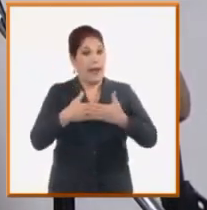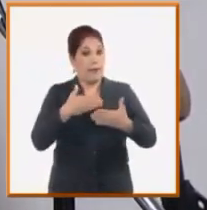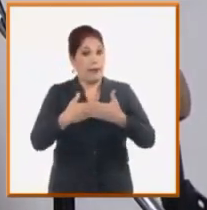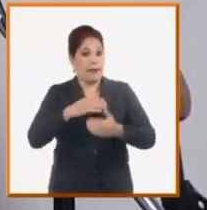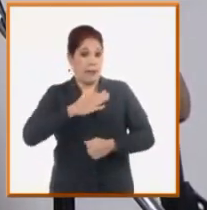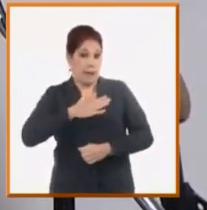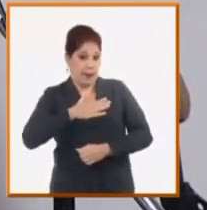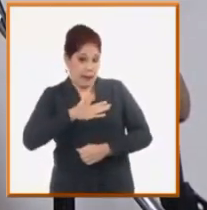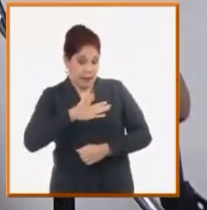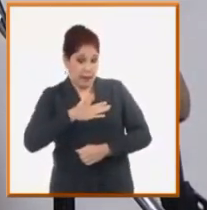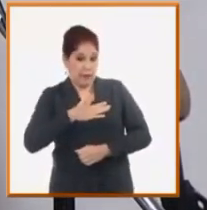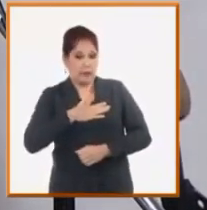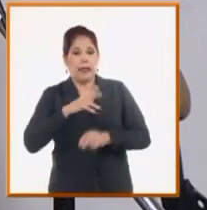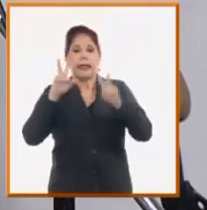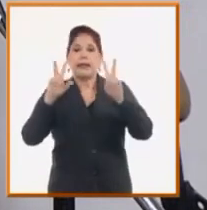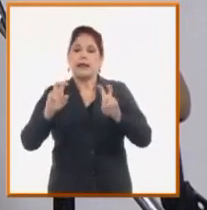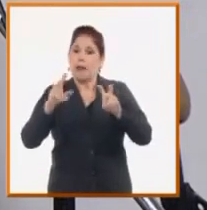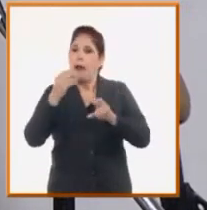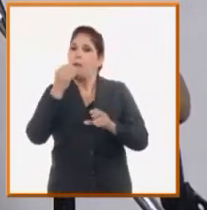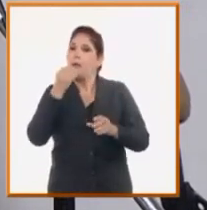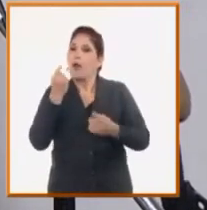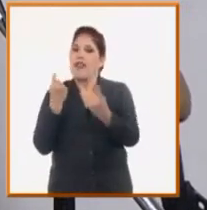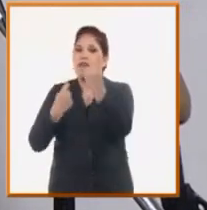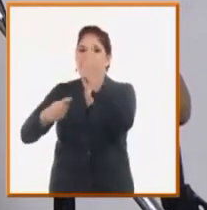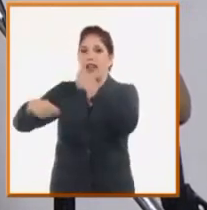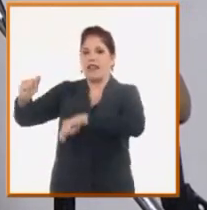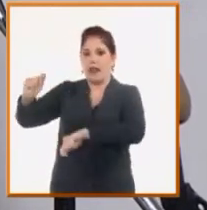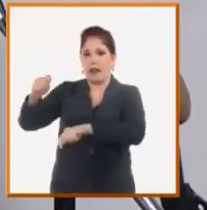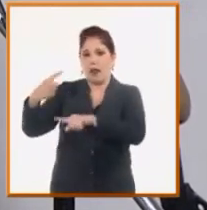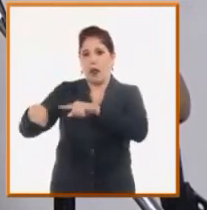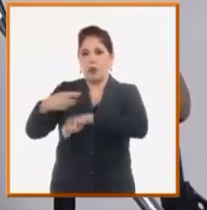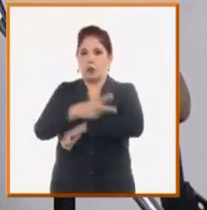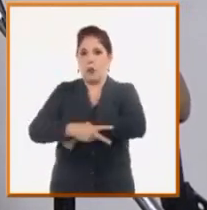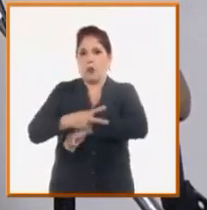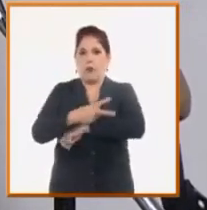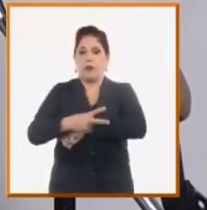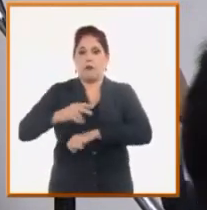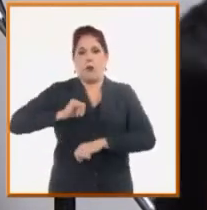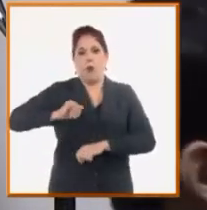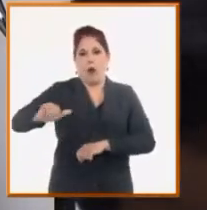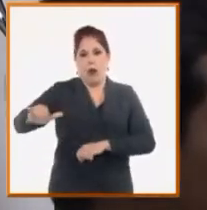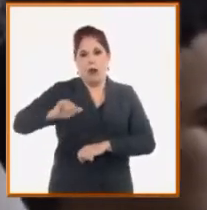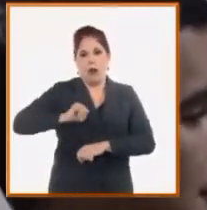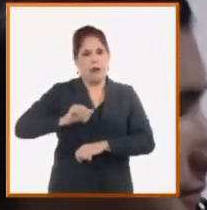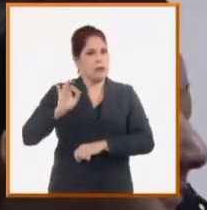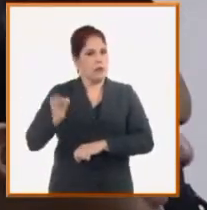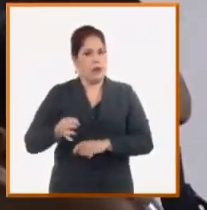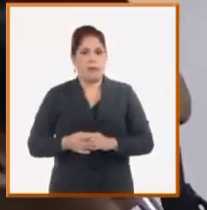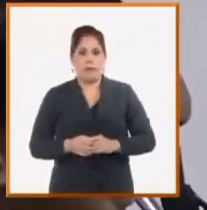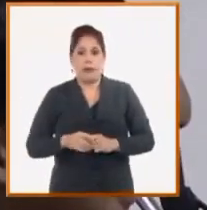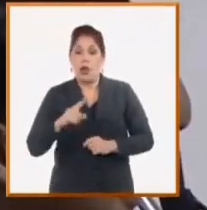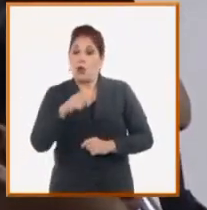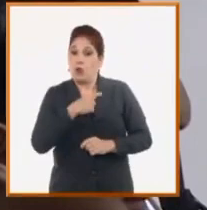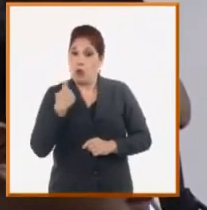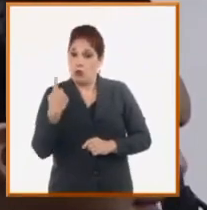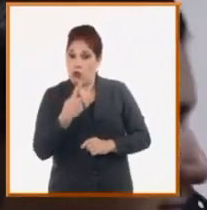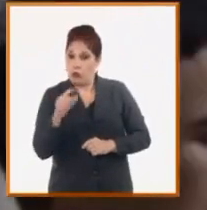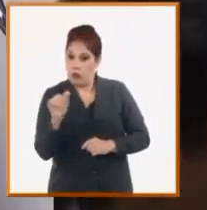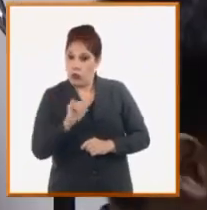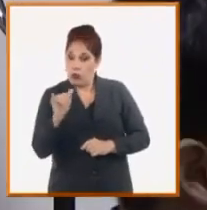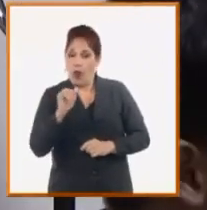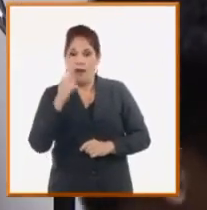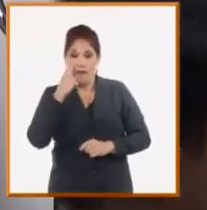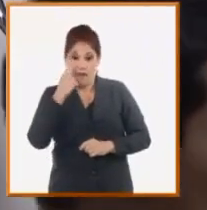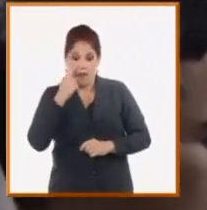MIPYME en el tema de la posibilidad de importar materias primas en igualdad de condiciones todo el tiempo. Pudimos coincidir también y